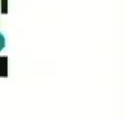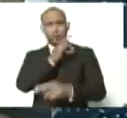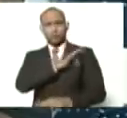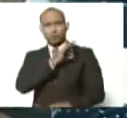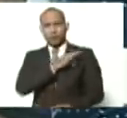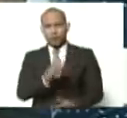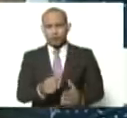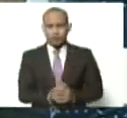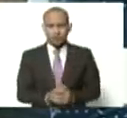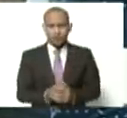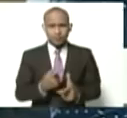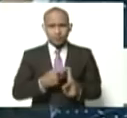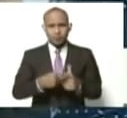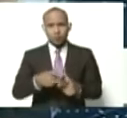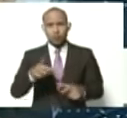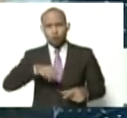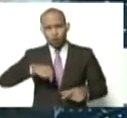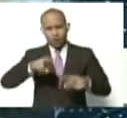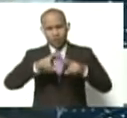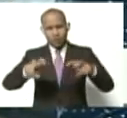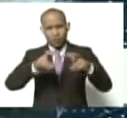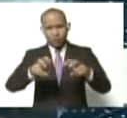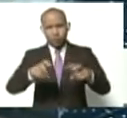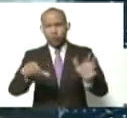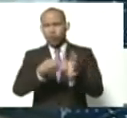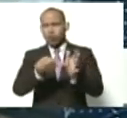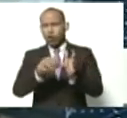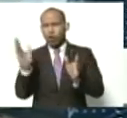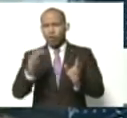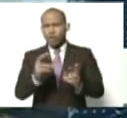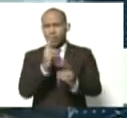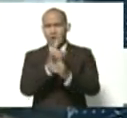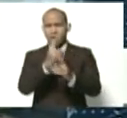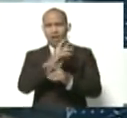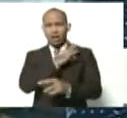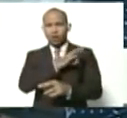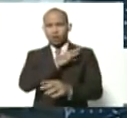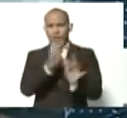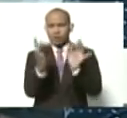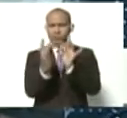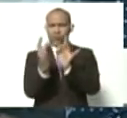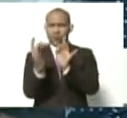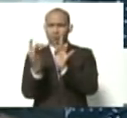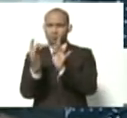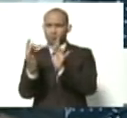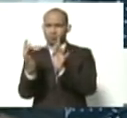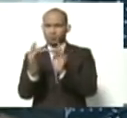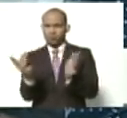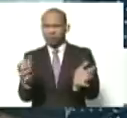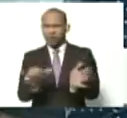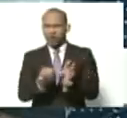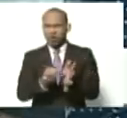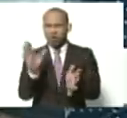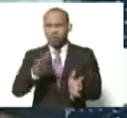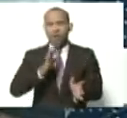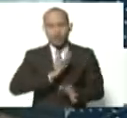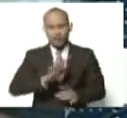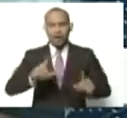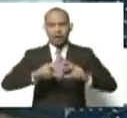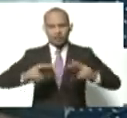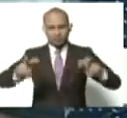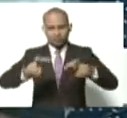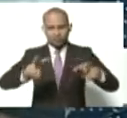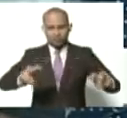y estamos en investigación de cuáles son las redes sociales que ellos utilizan para comunicar este tipo de eventos brutales contra la